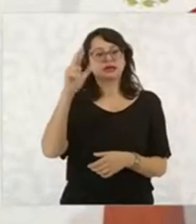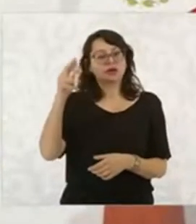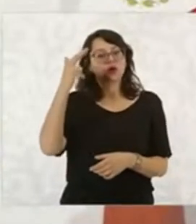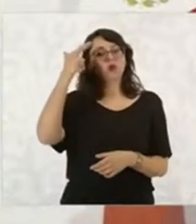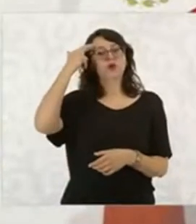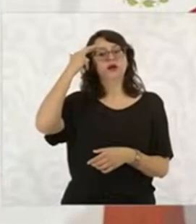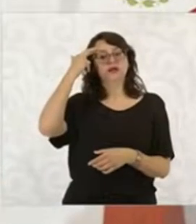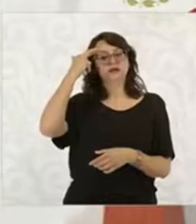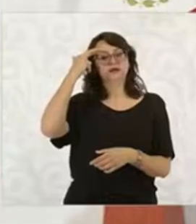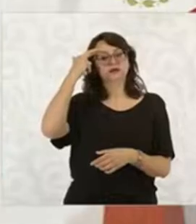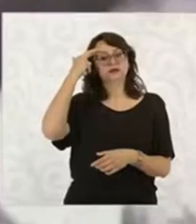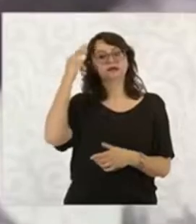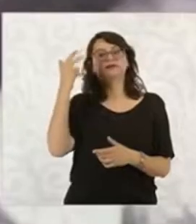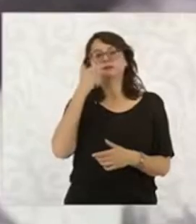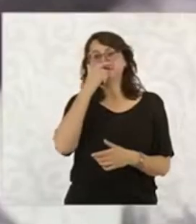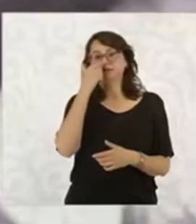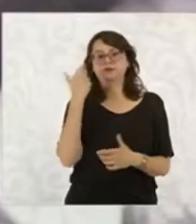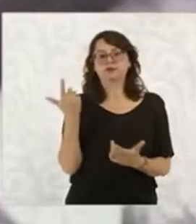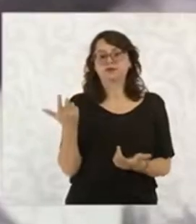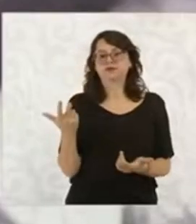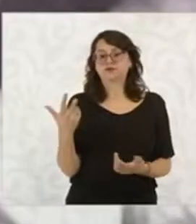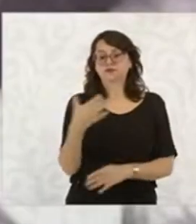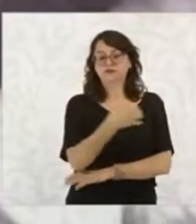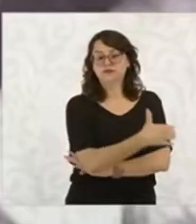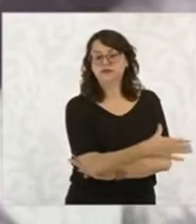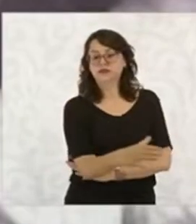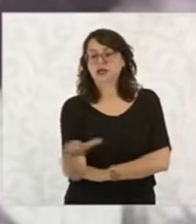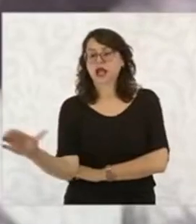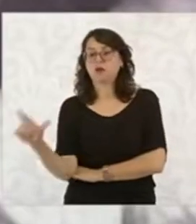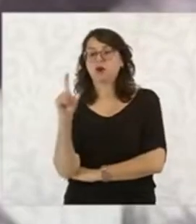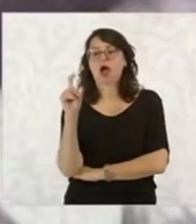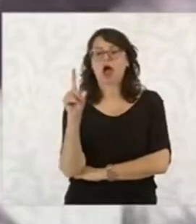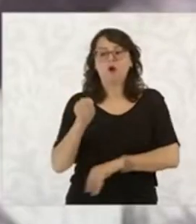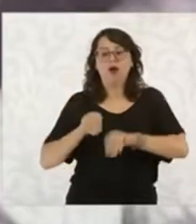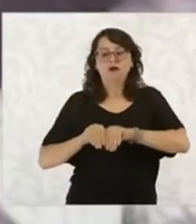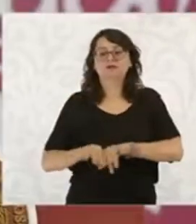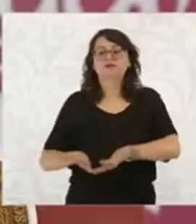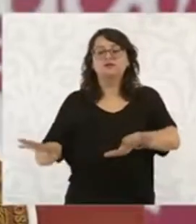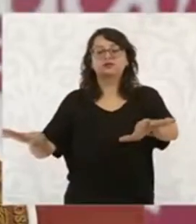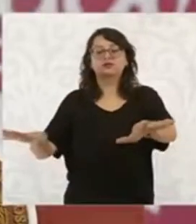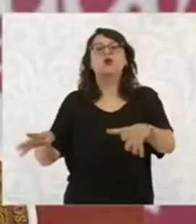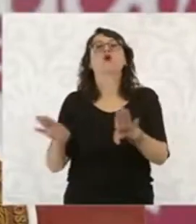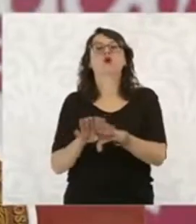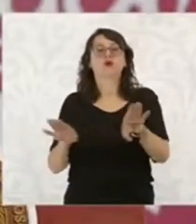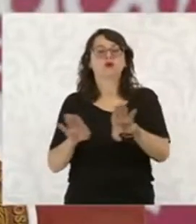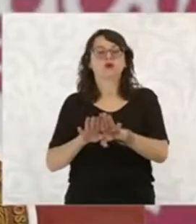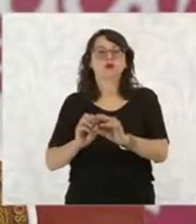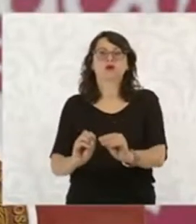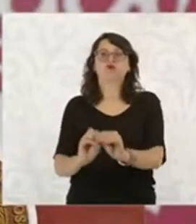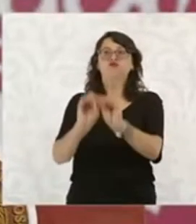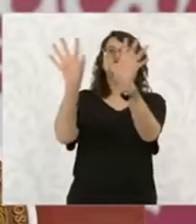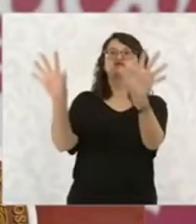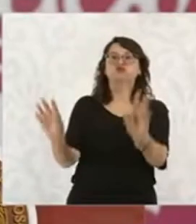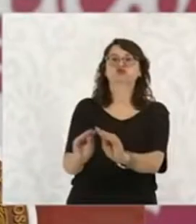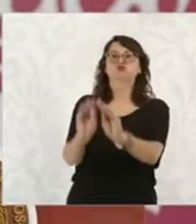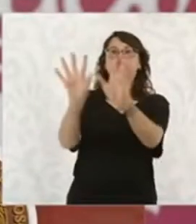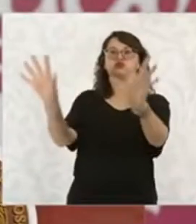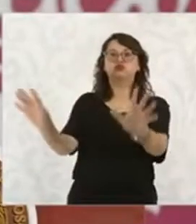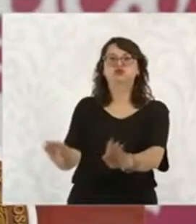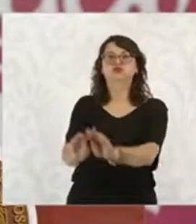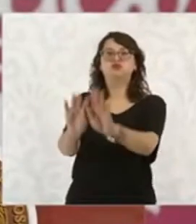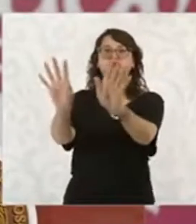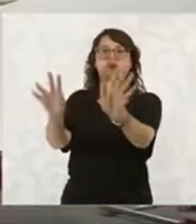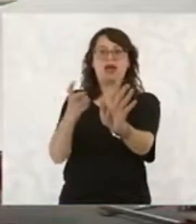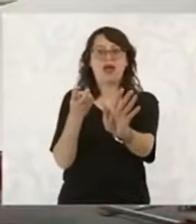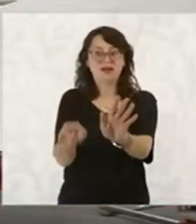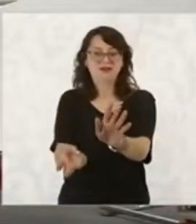los productores utilizan para regar sus parcelas el bombeo de agua y evidentemente para eso necesitan energía eléctrica.